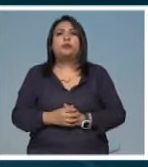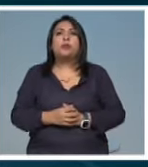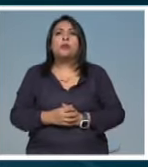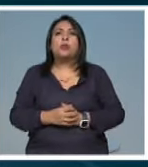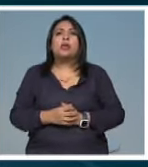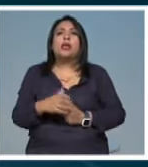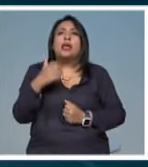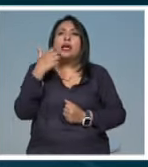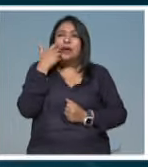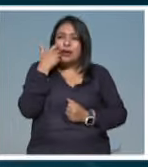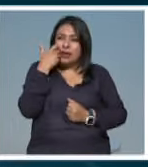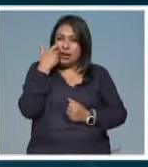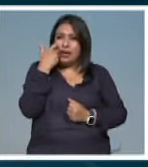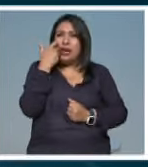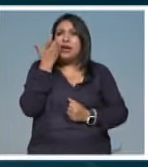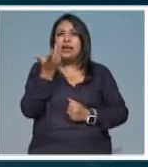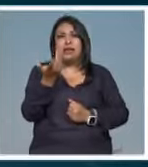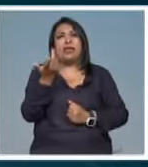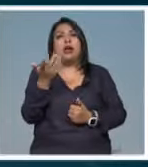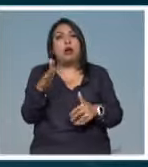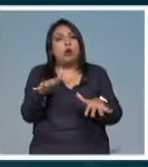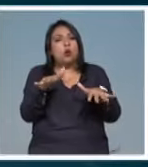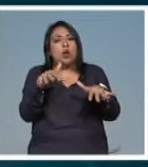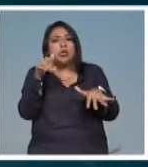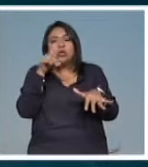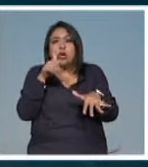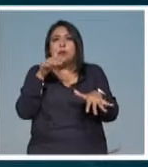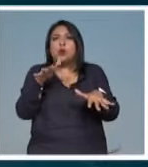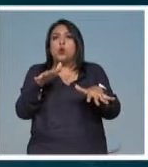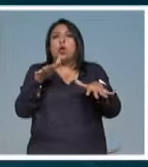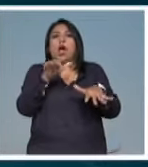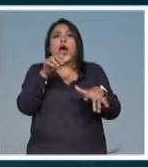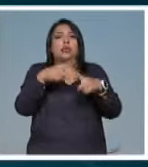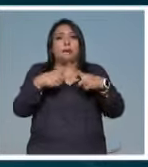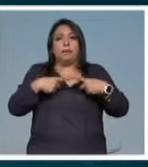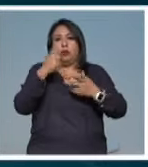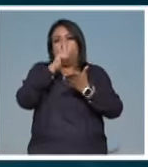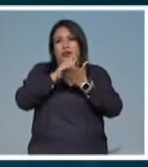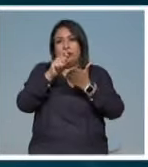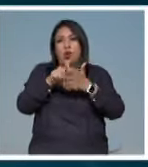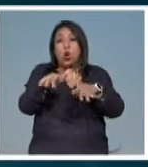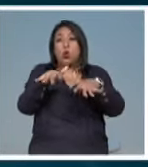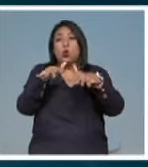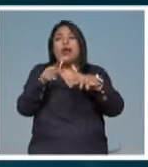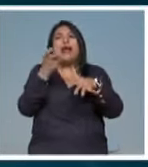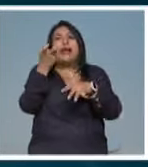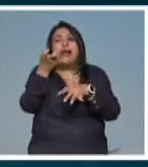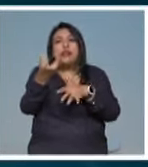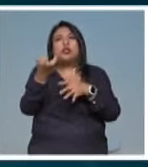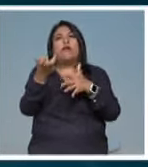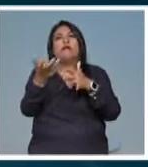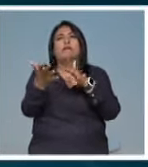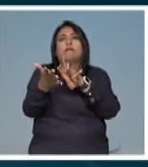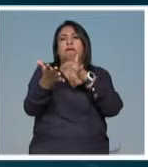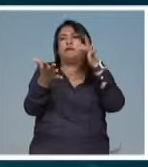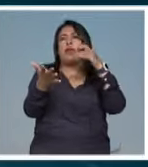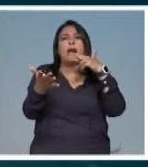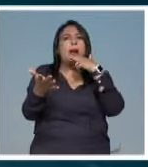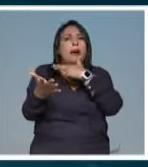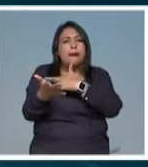Buscaba que el asombro estuviera siempre presente en los que escribimos. El asombro es la fuente inmediata, o